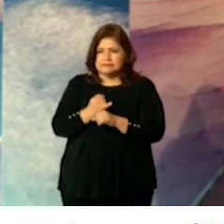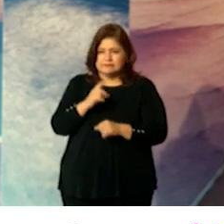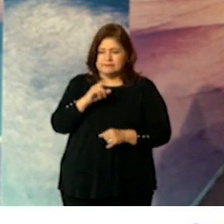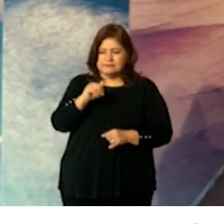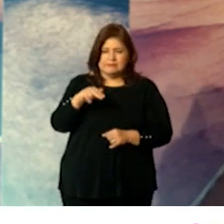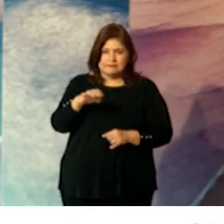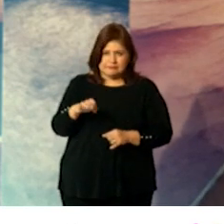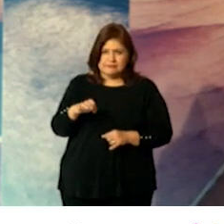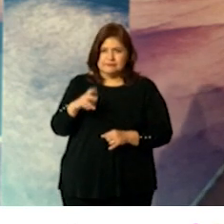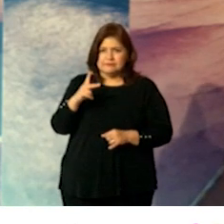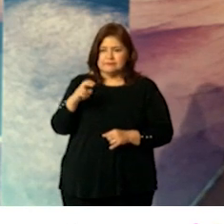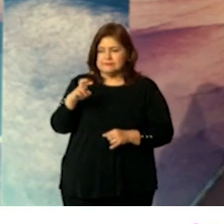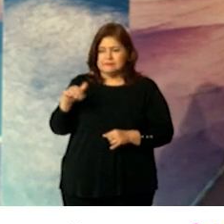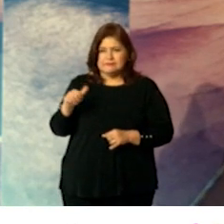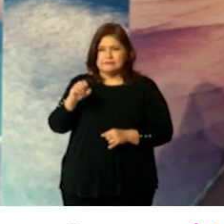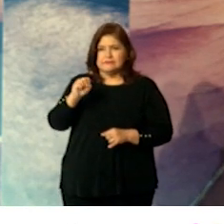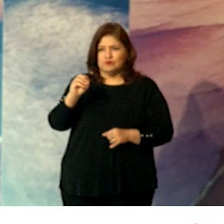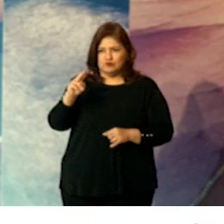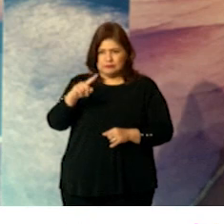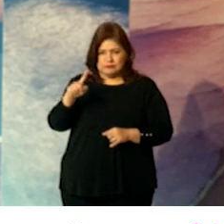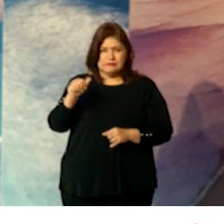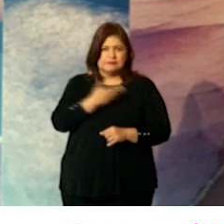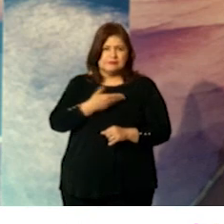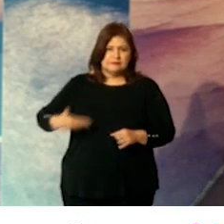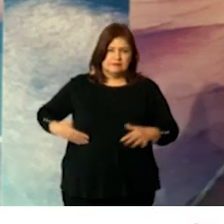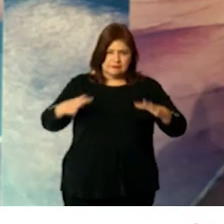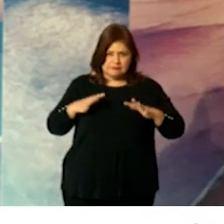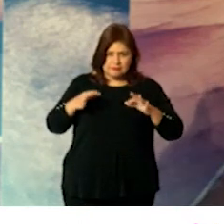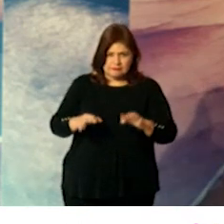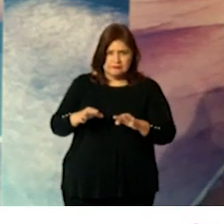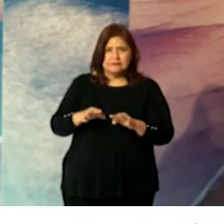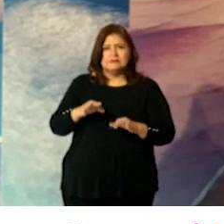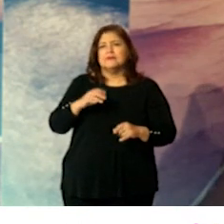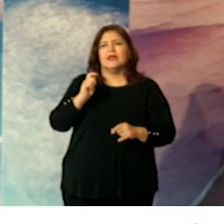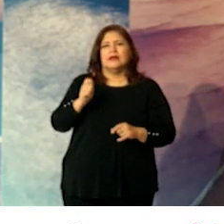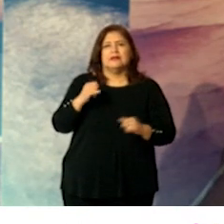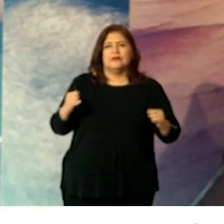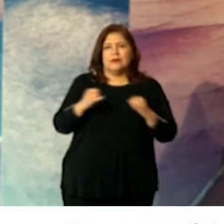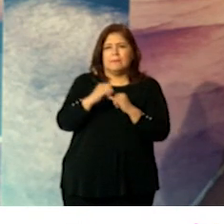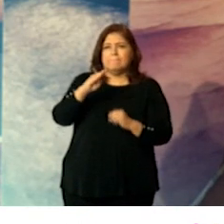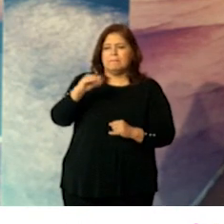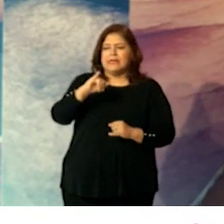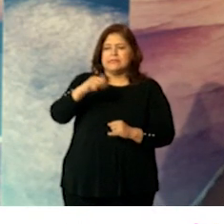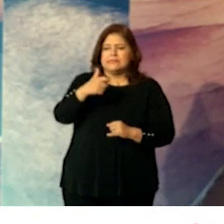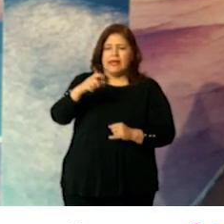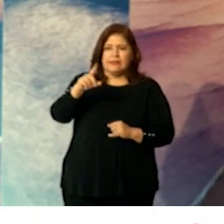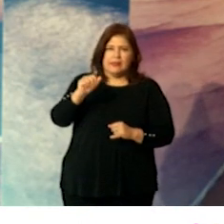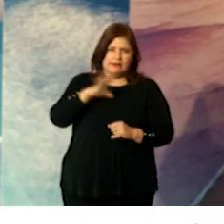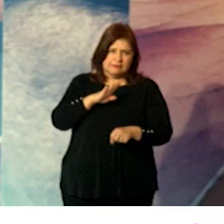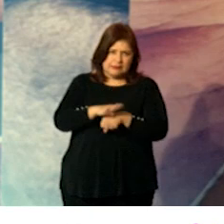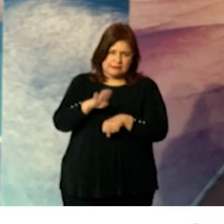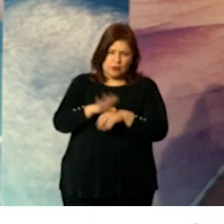Diané Pereira Souza. Ella es presidenta de la Fundación Instituto de Baixada de Brasil, una fundación